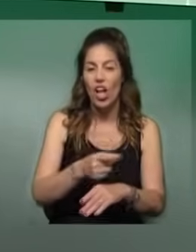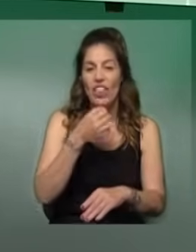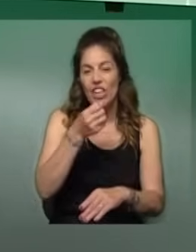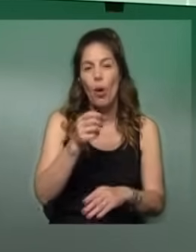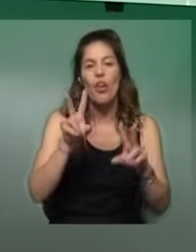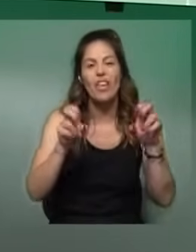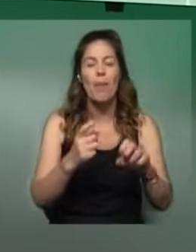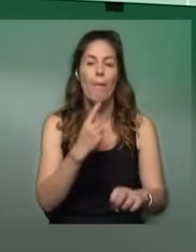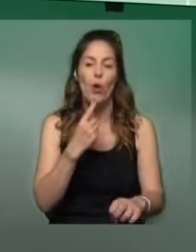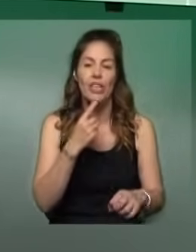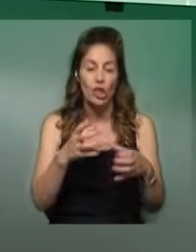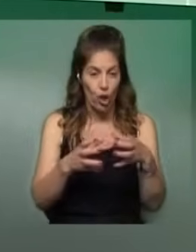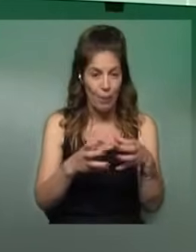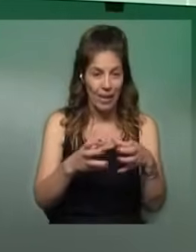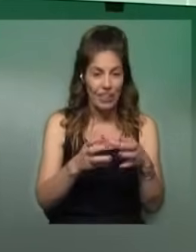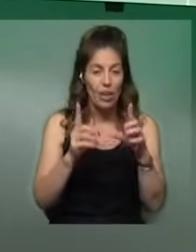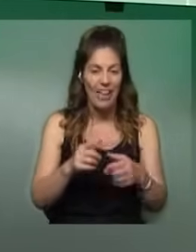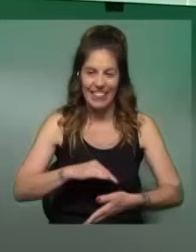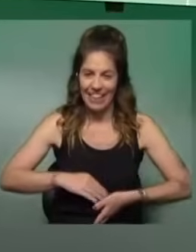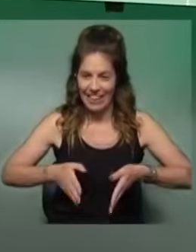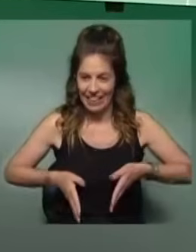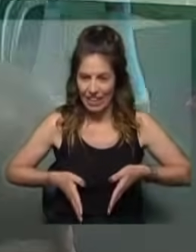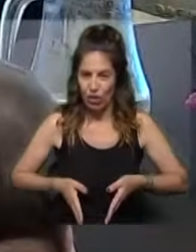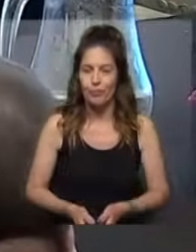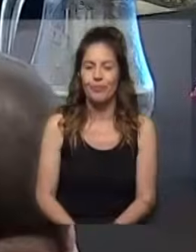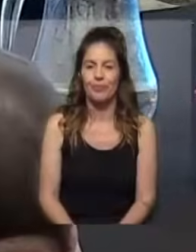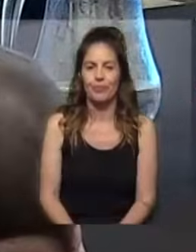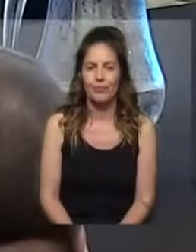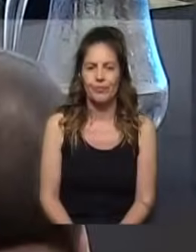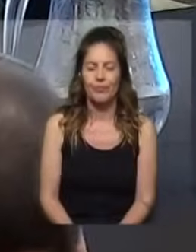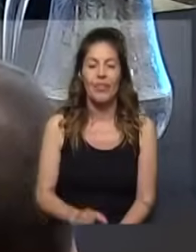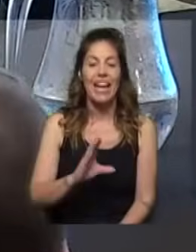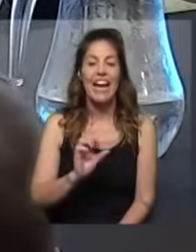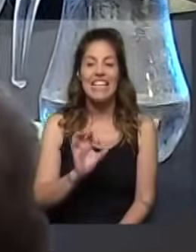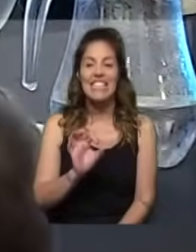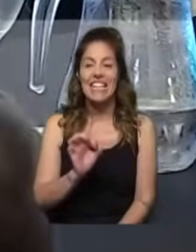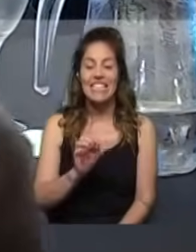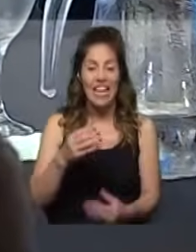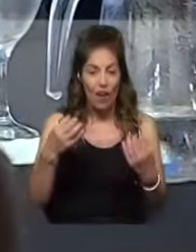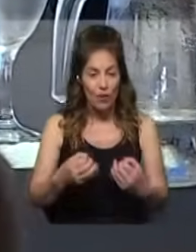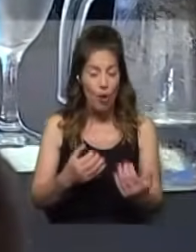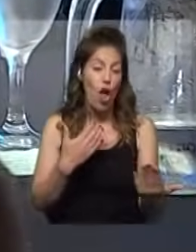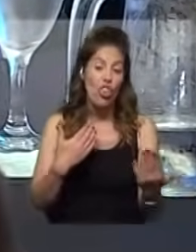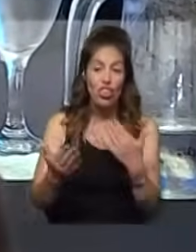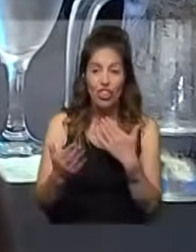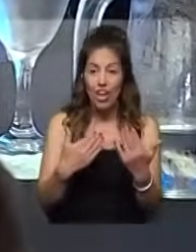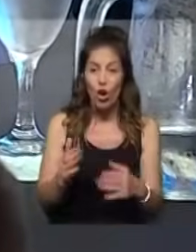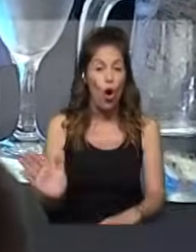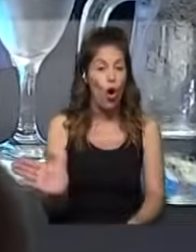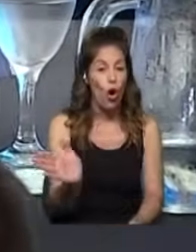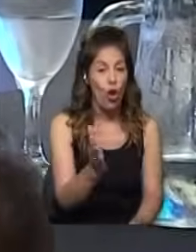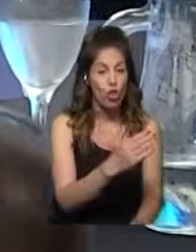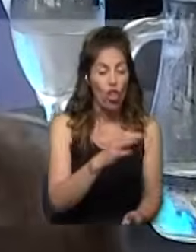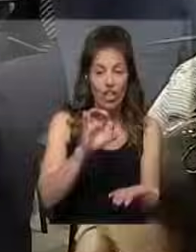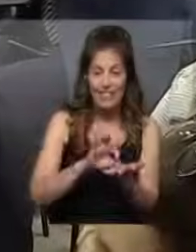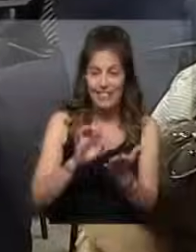motivos político partidarios y de género Cáceres afirmó que entablará el diálogo con todos los actores del